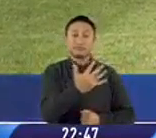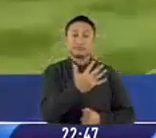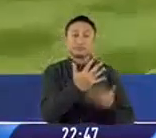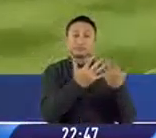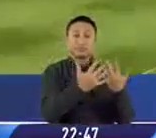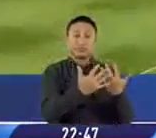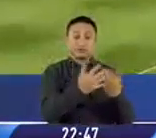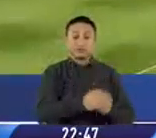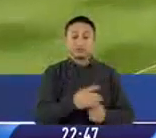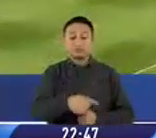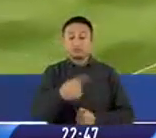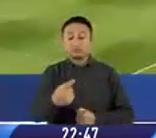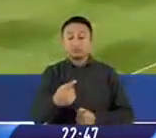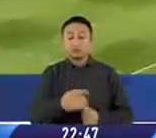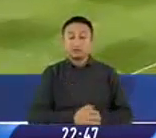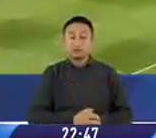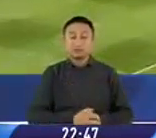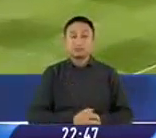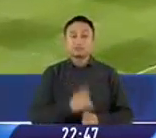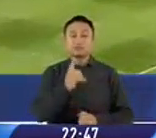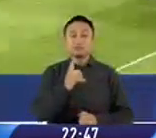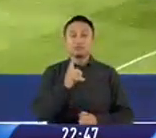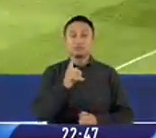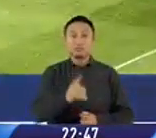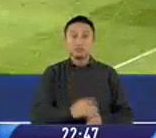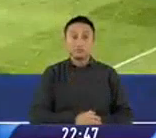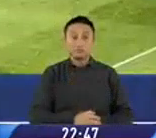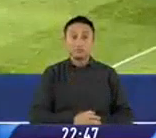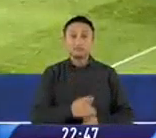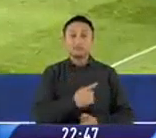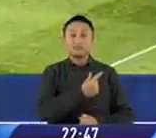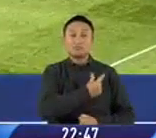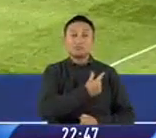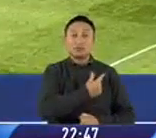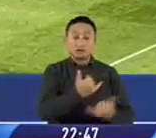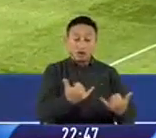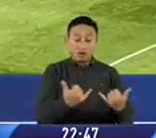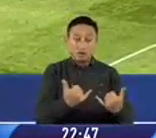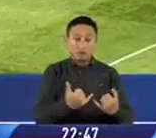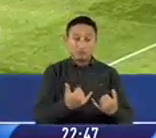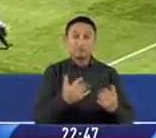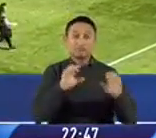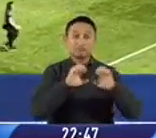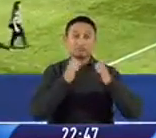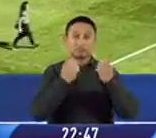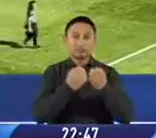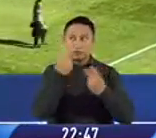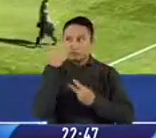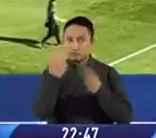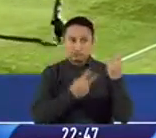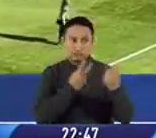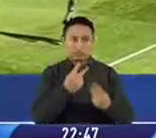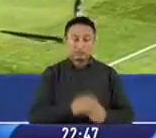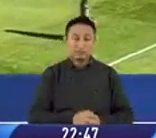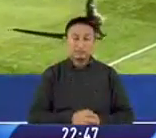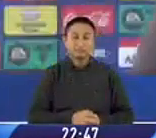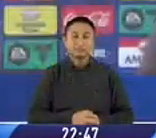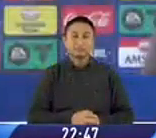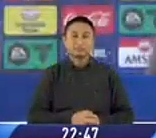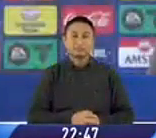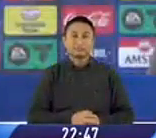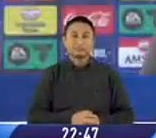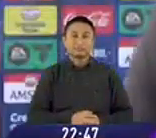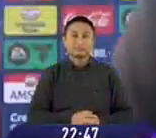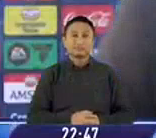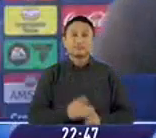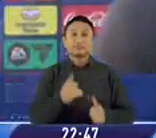Julio; dejando en el ataque a Guerrero. El Rey de Copas realizó el reconocimiento del campo de juego, donde buscarán la gran conquista. Bueno,